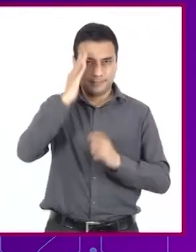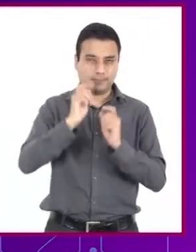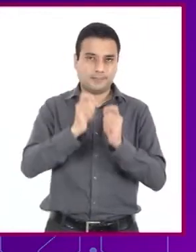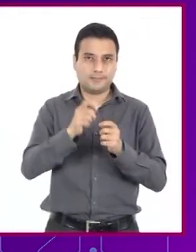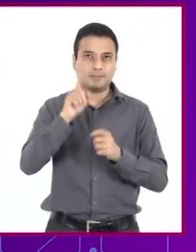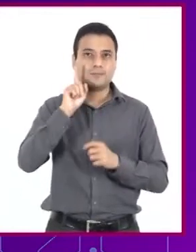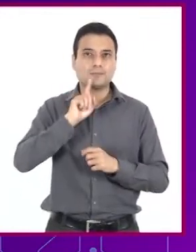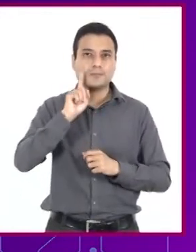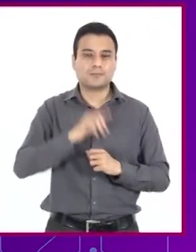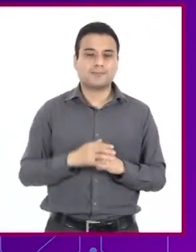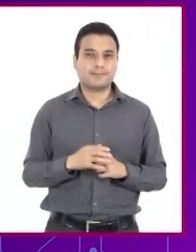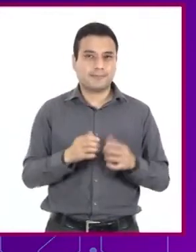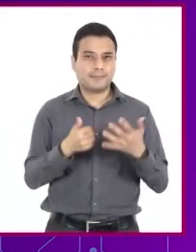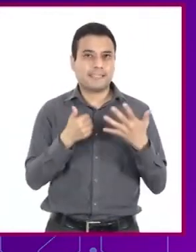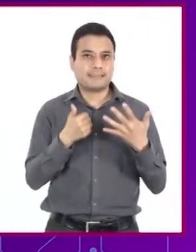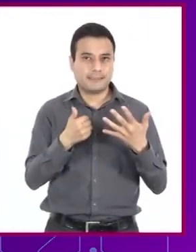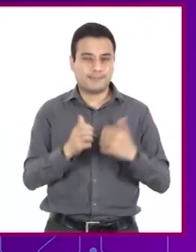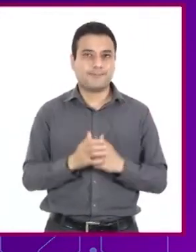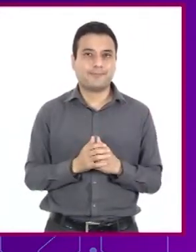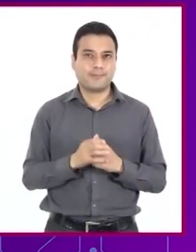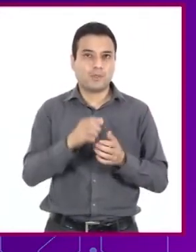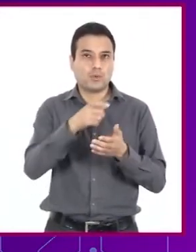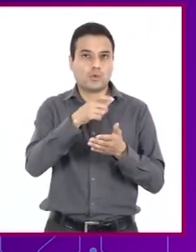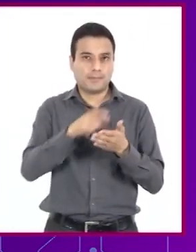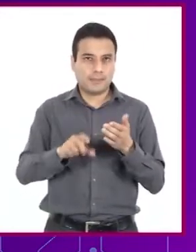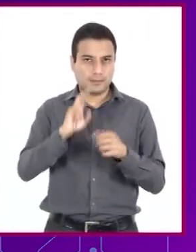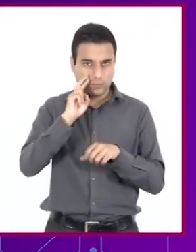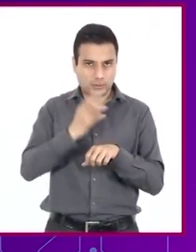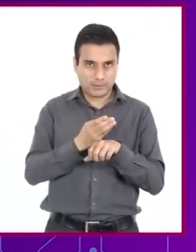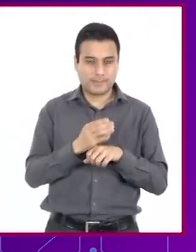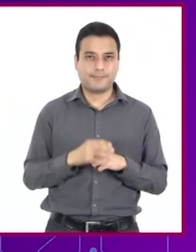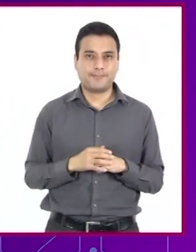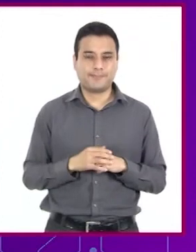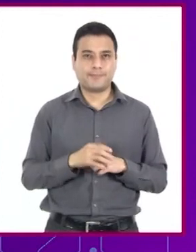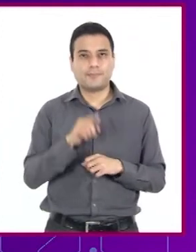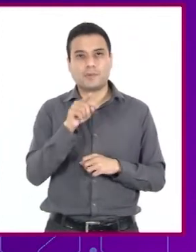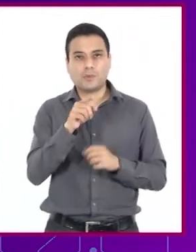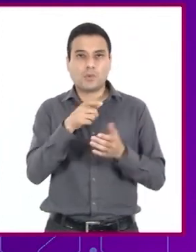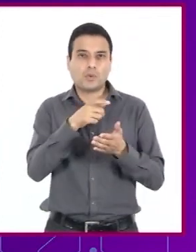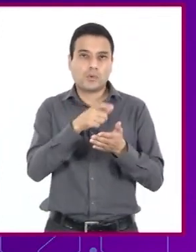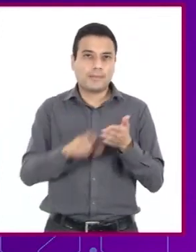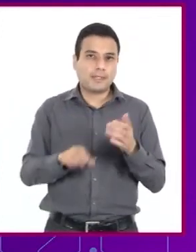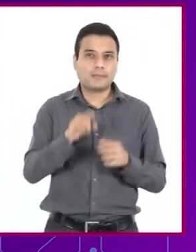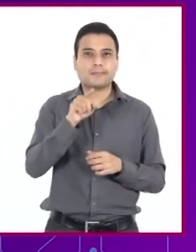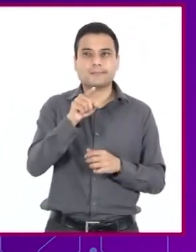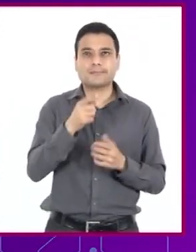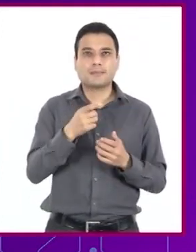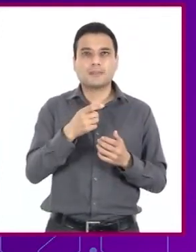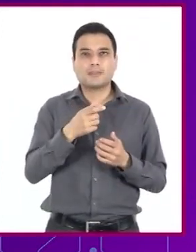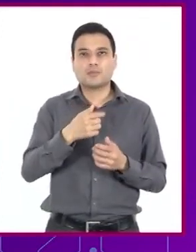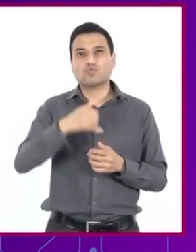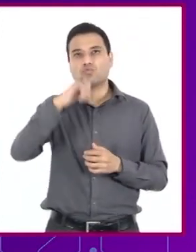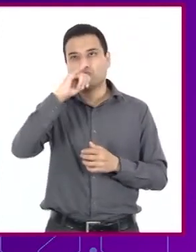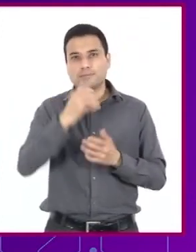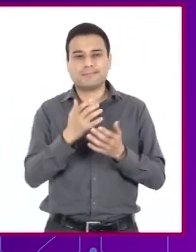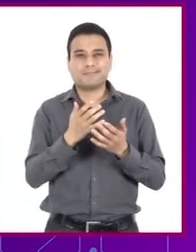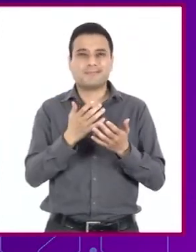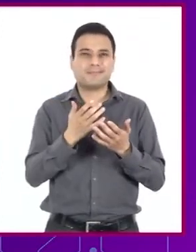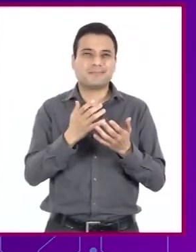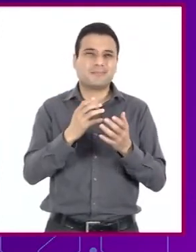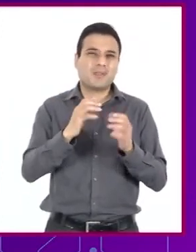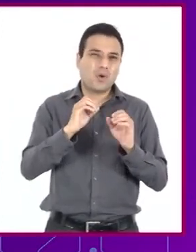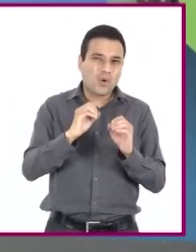6. Comprar con responsabilidad, ya sea que se trate de tu próxima botella de shampoo o de un